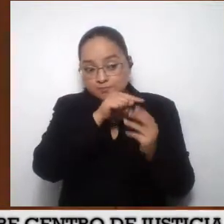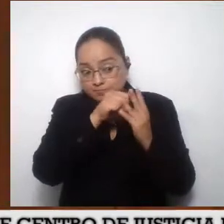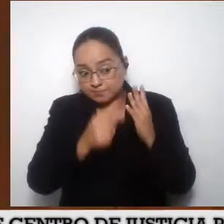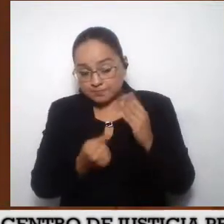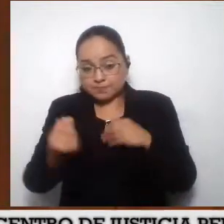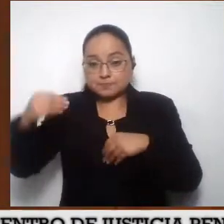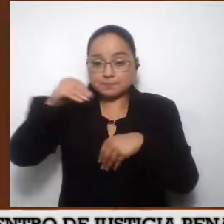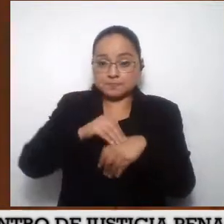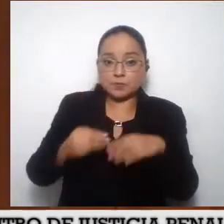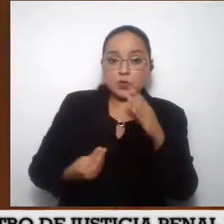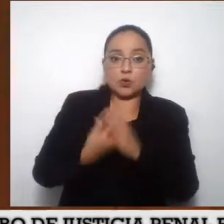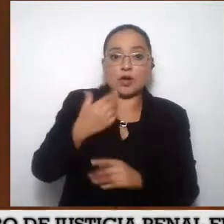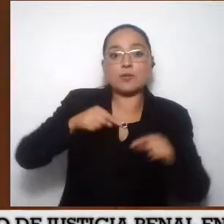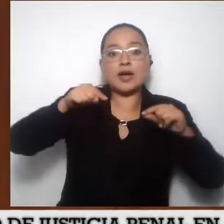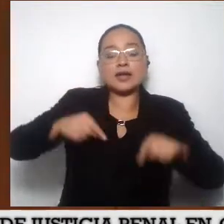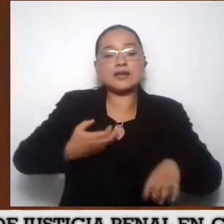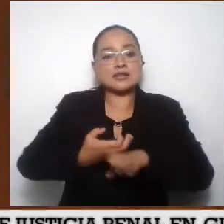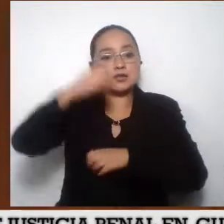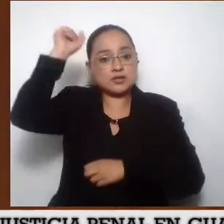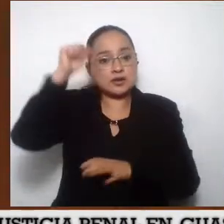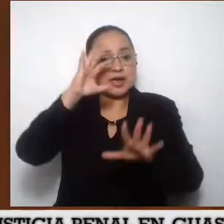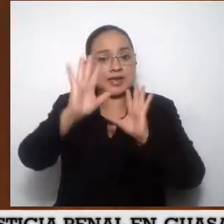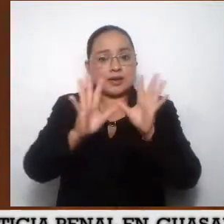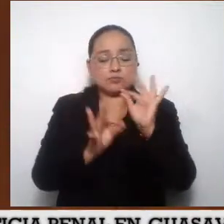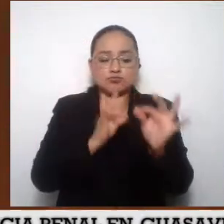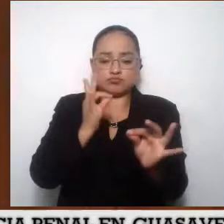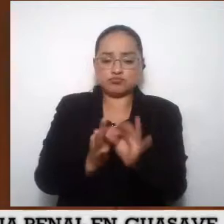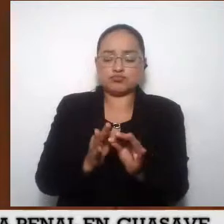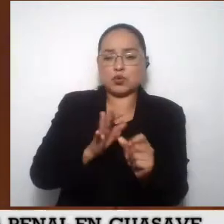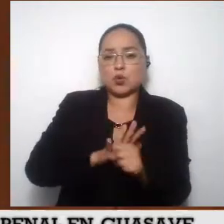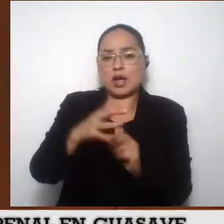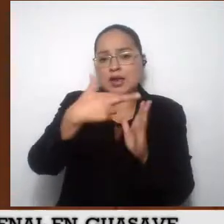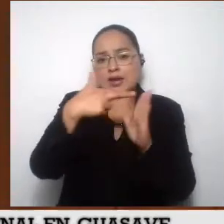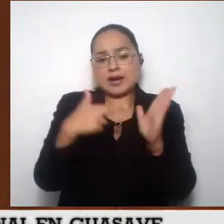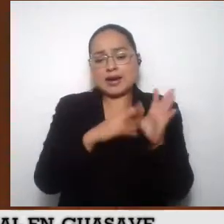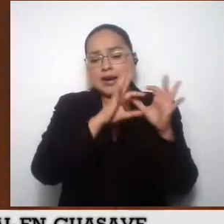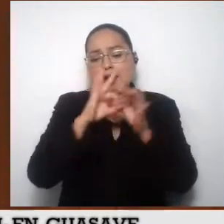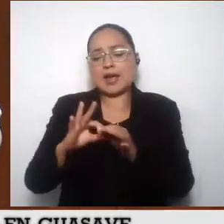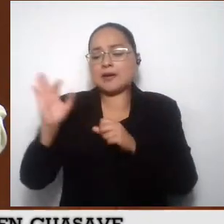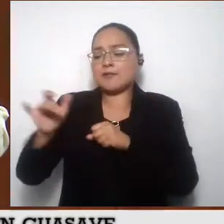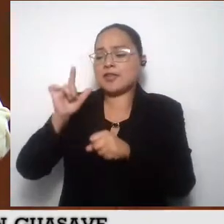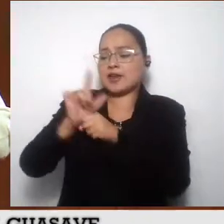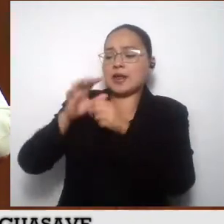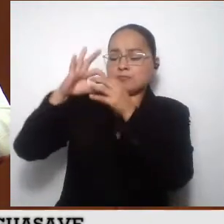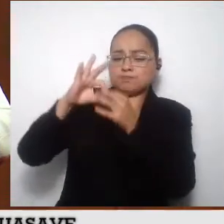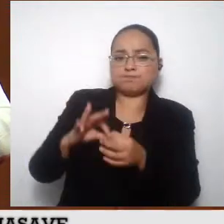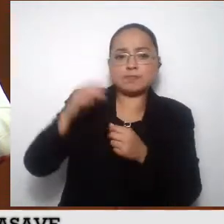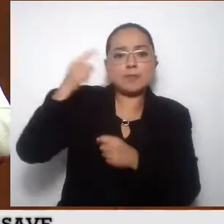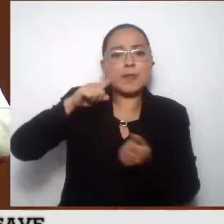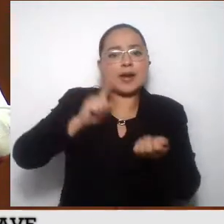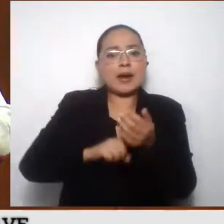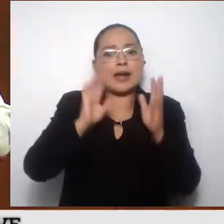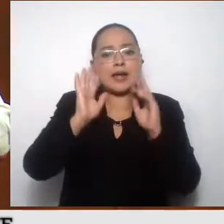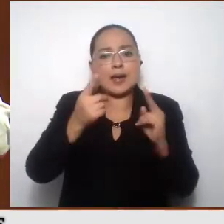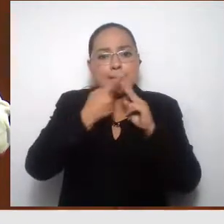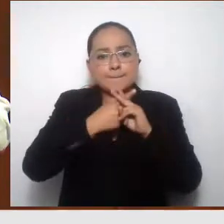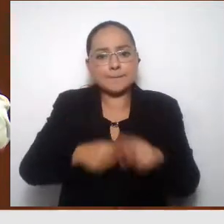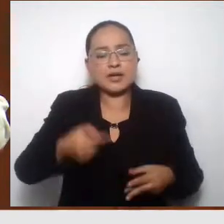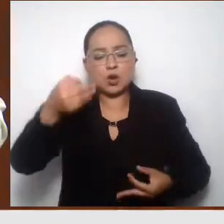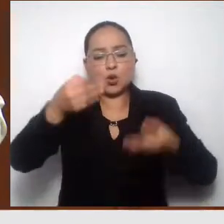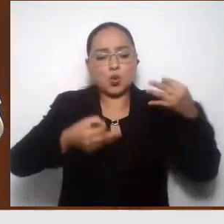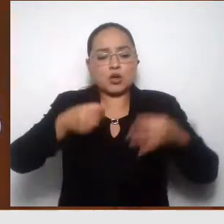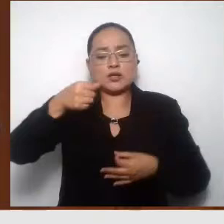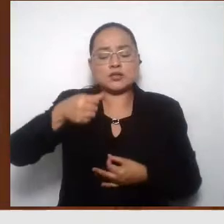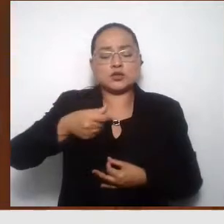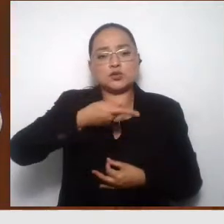nuestro estado cumplió con las disposiciones del gobierno federal para implementar los juicios orales.